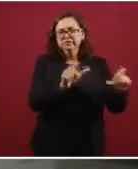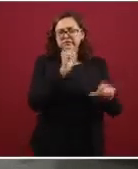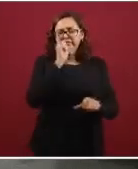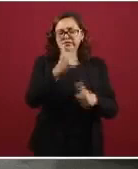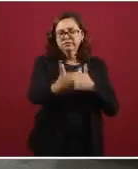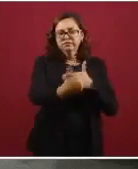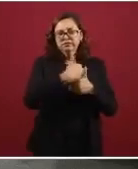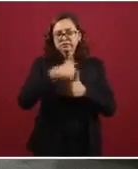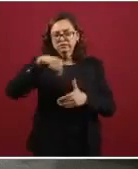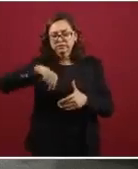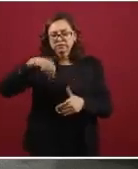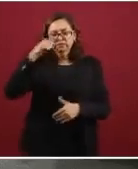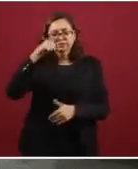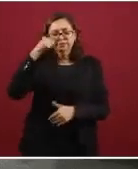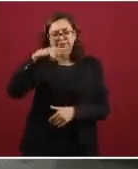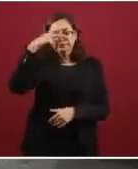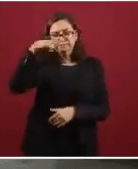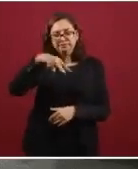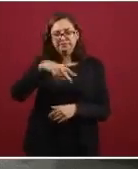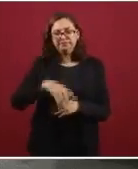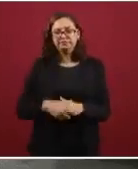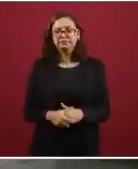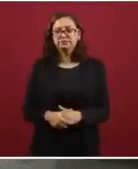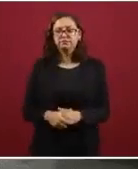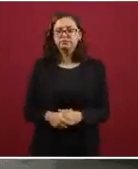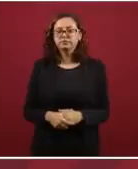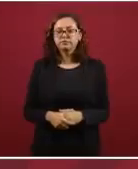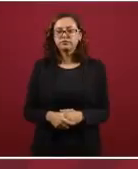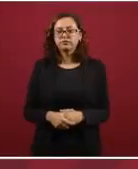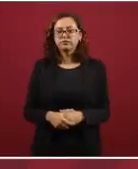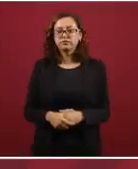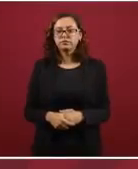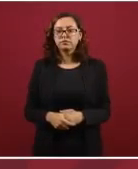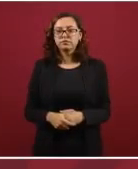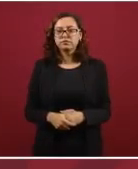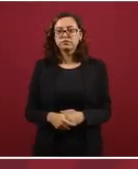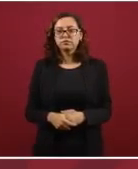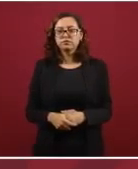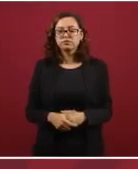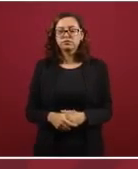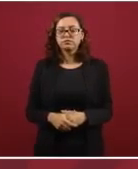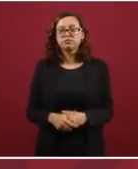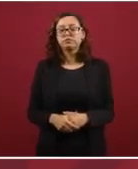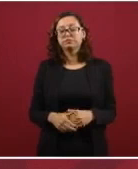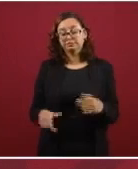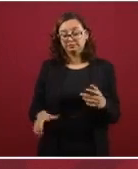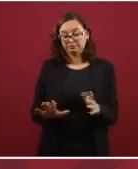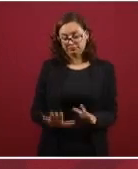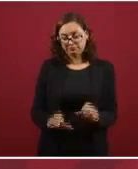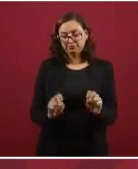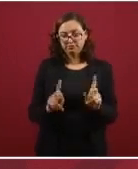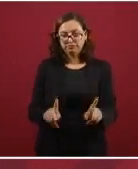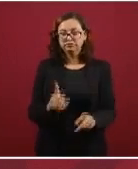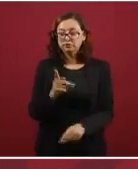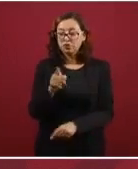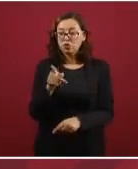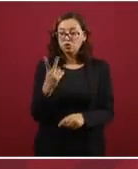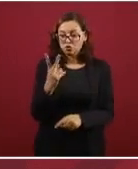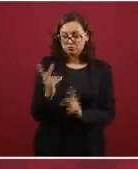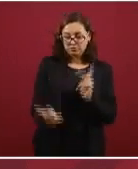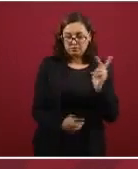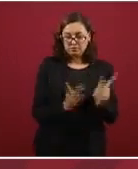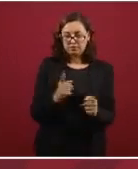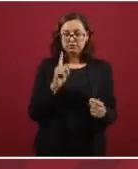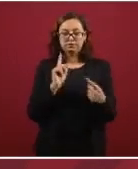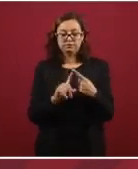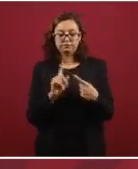las dos preguntas. La primera, ¿se puede en Estados Unidos judicializar, presentar